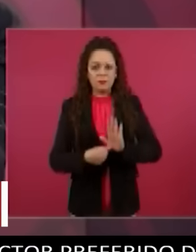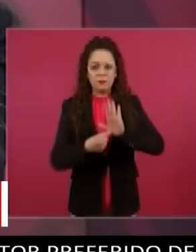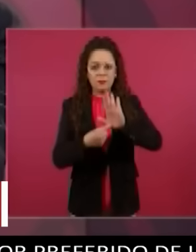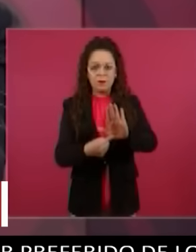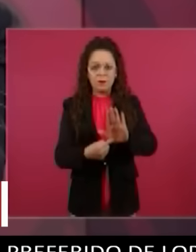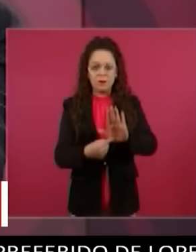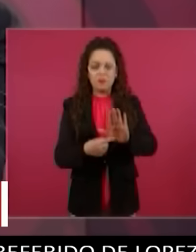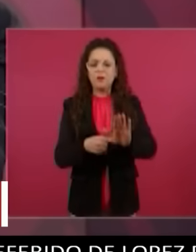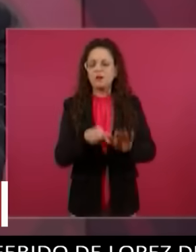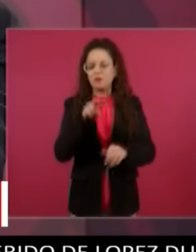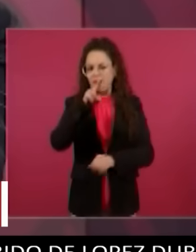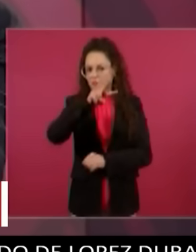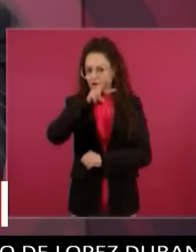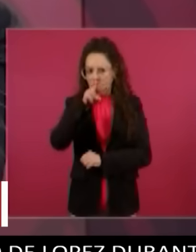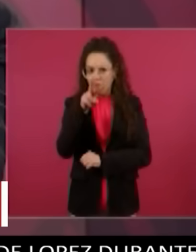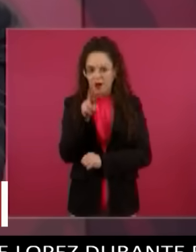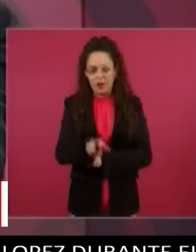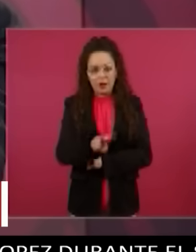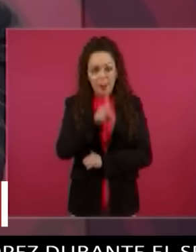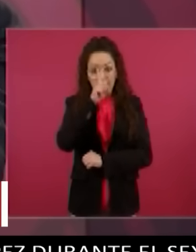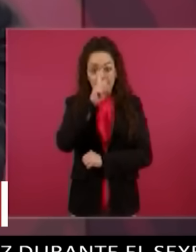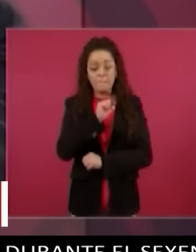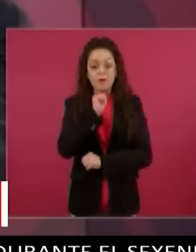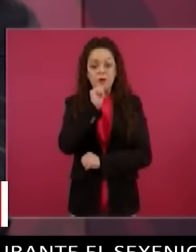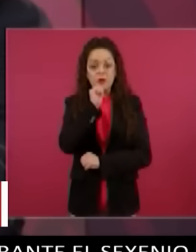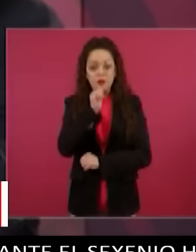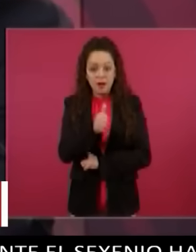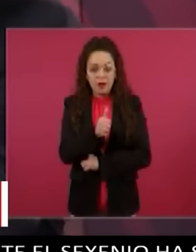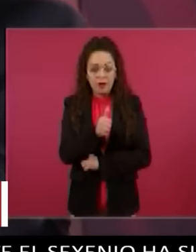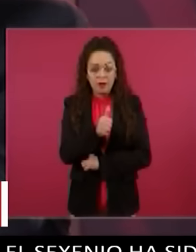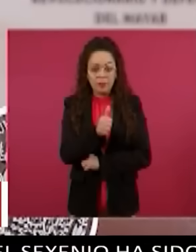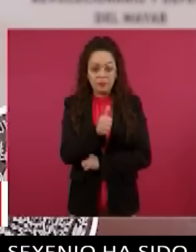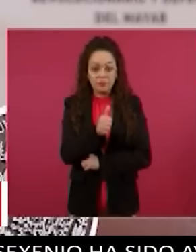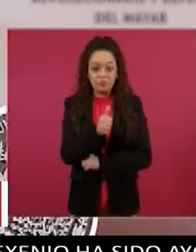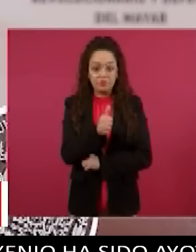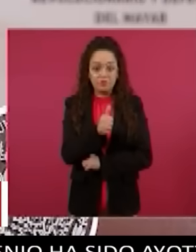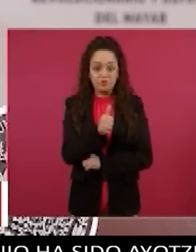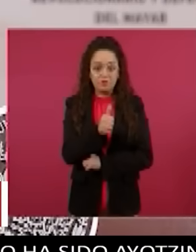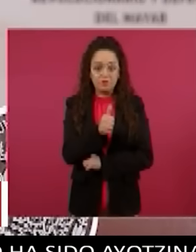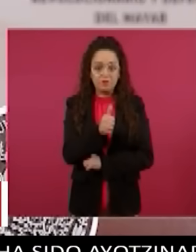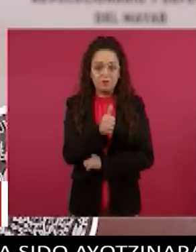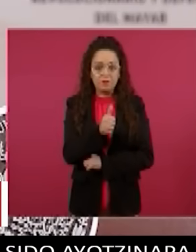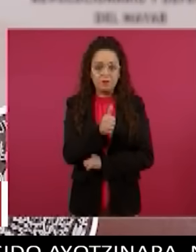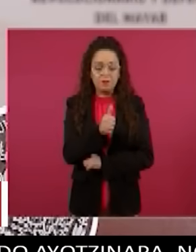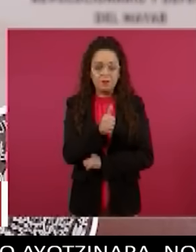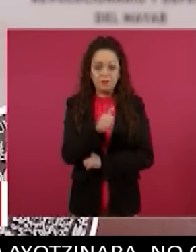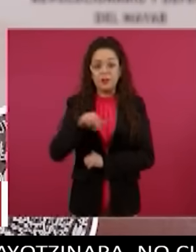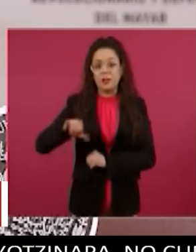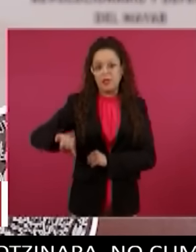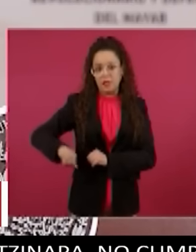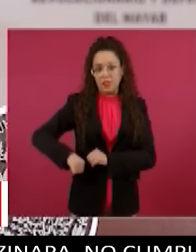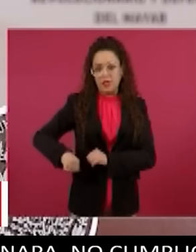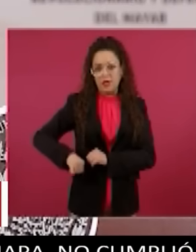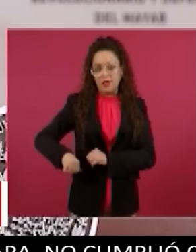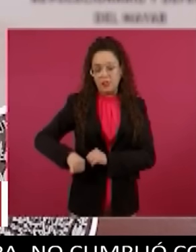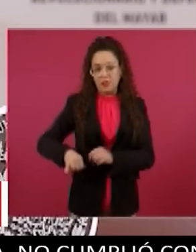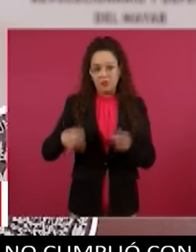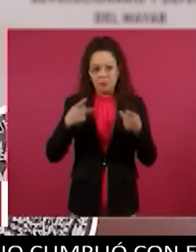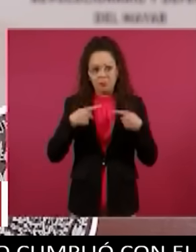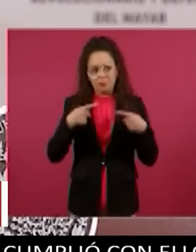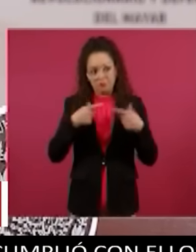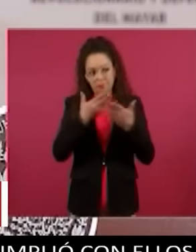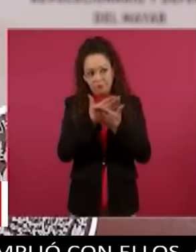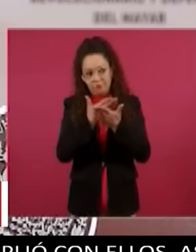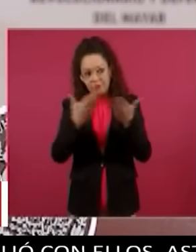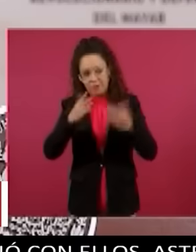y prostituyó la justicia. El que iba a pacificar al país lo entregó al crimen organizado y deja